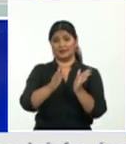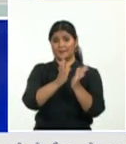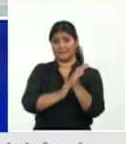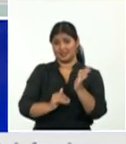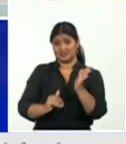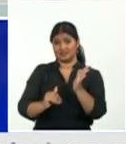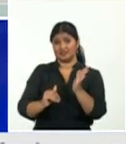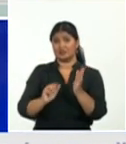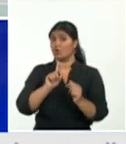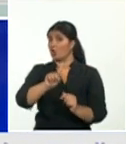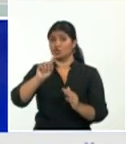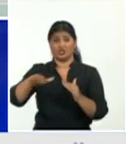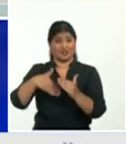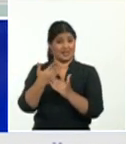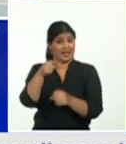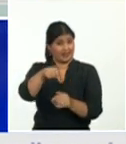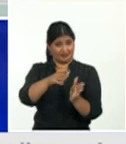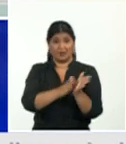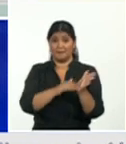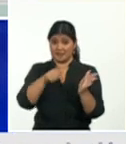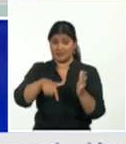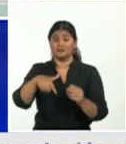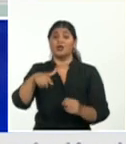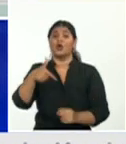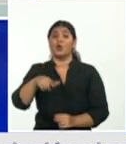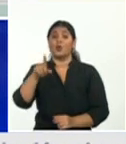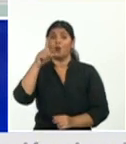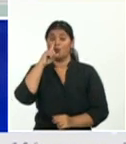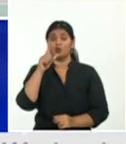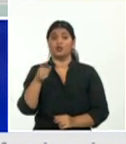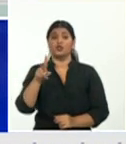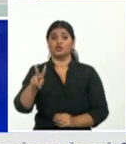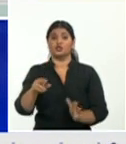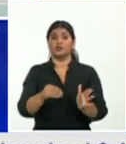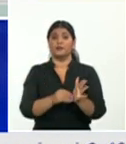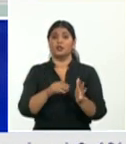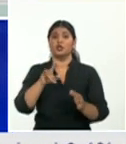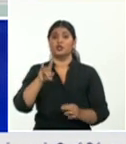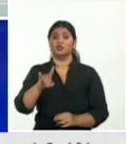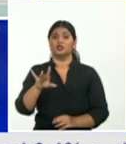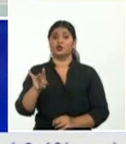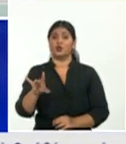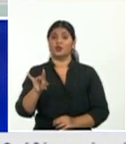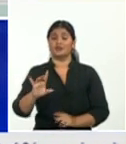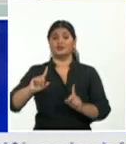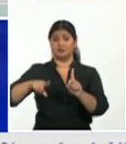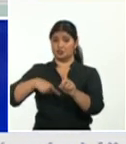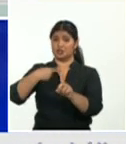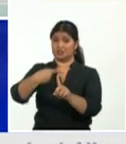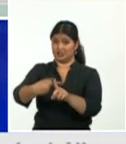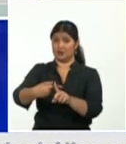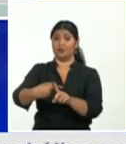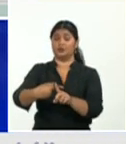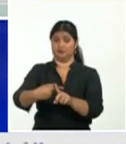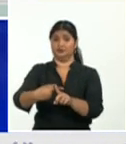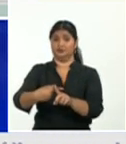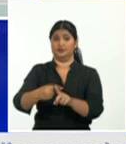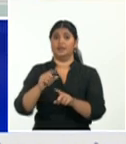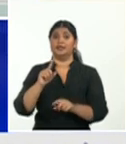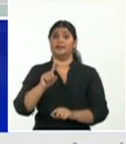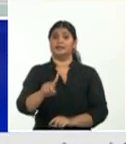11 primeros días de este mes, de 12.915 casos confirmados y 110